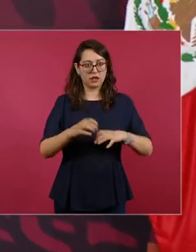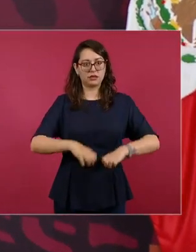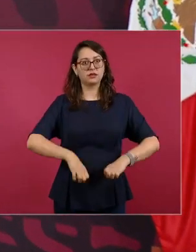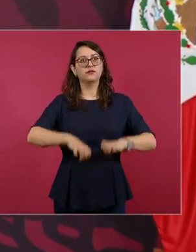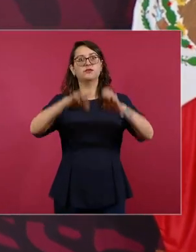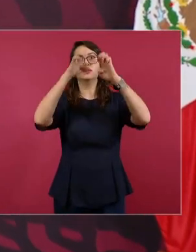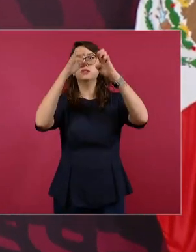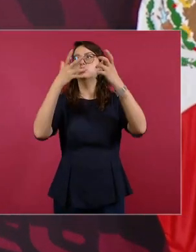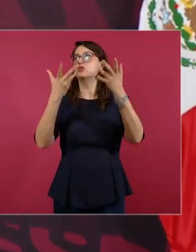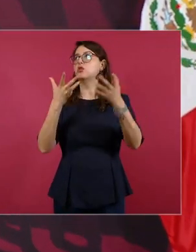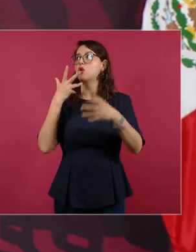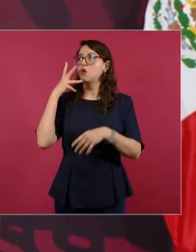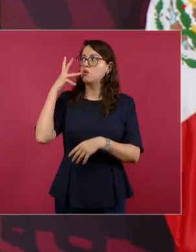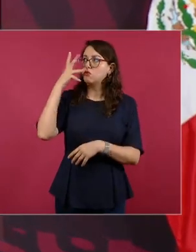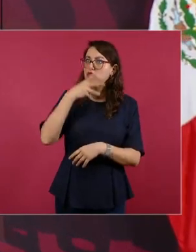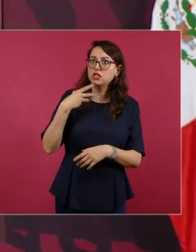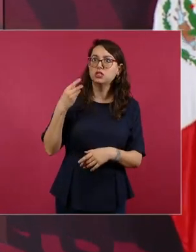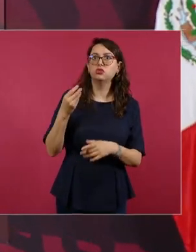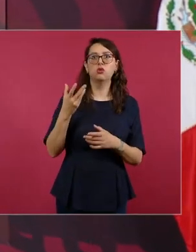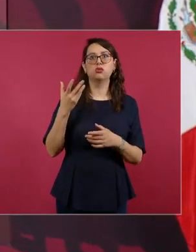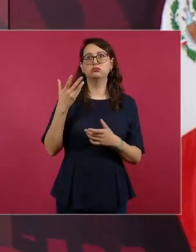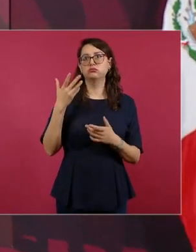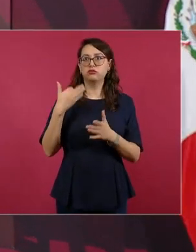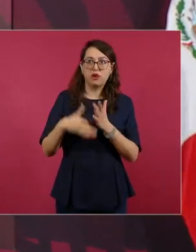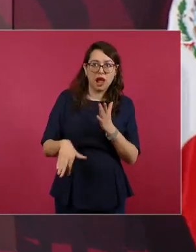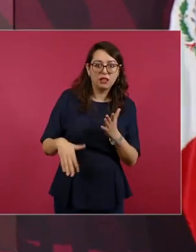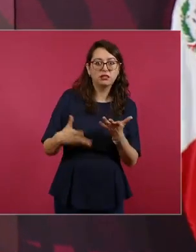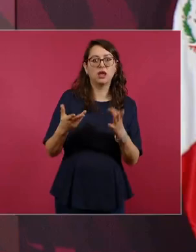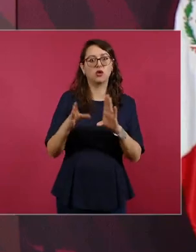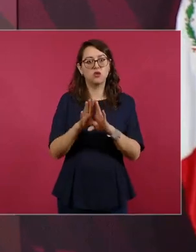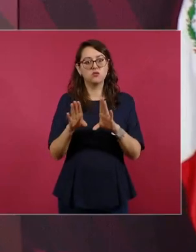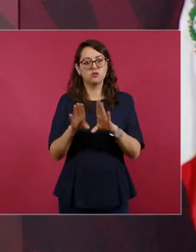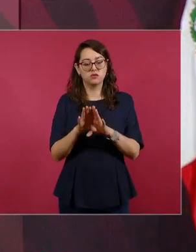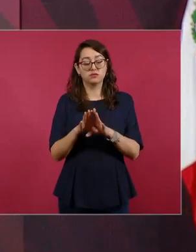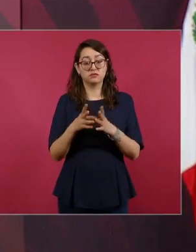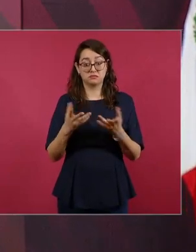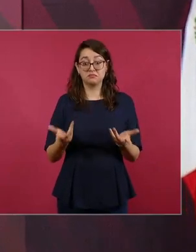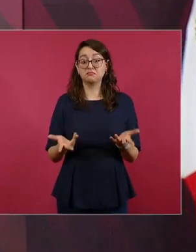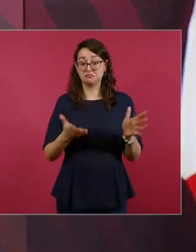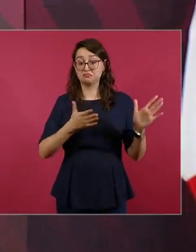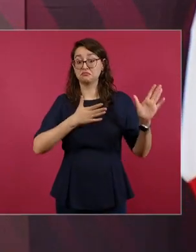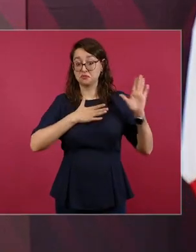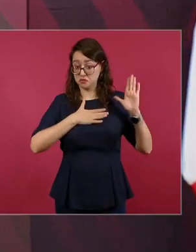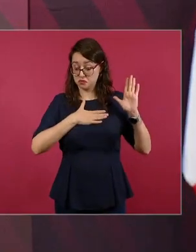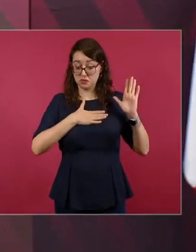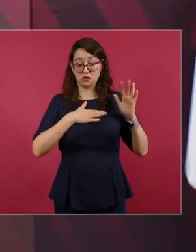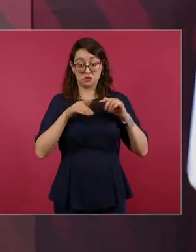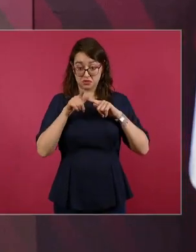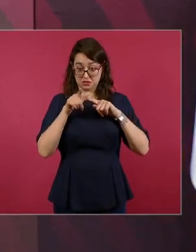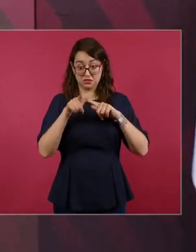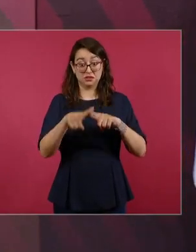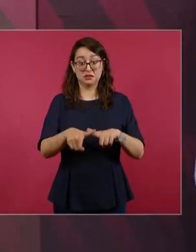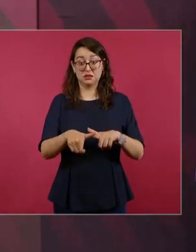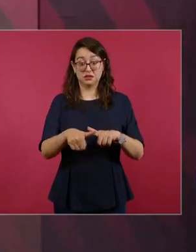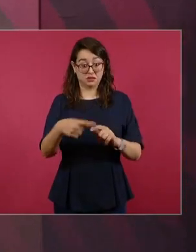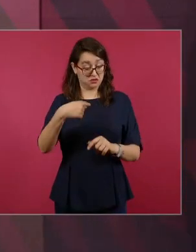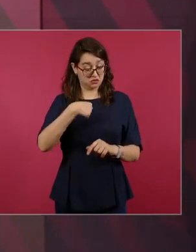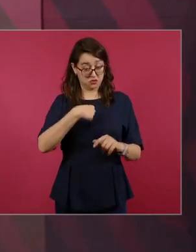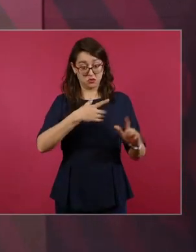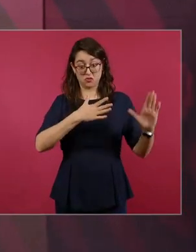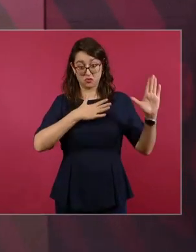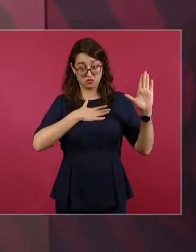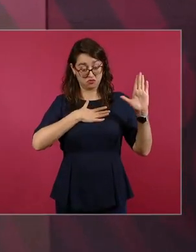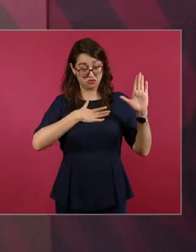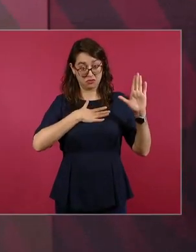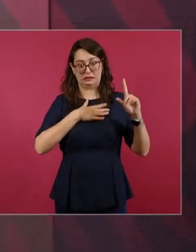de los centros de salud de los hospitales porque está el compromiso en pie el